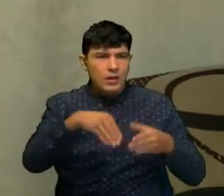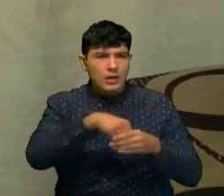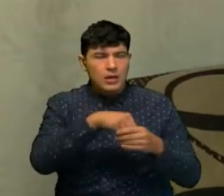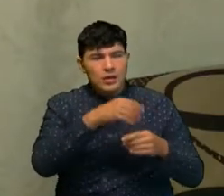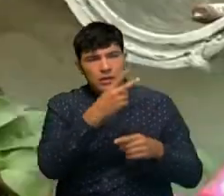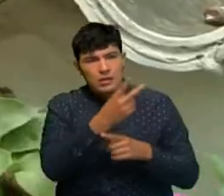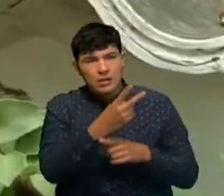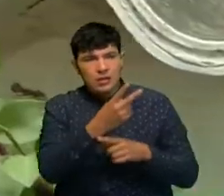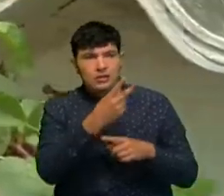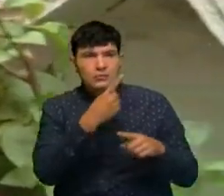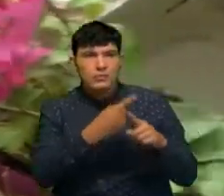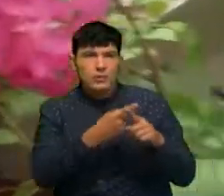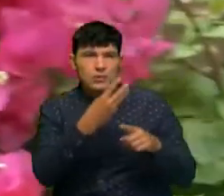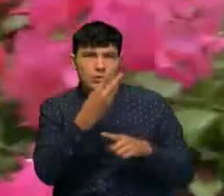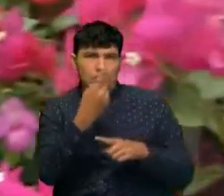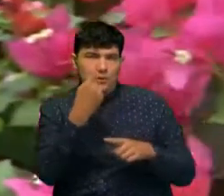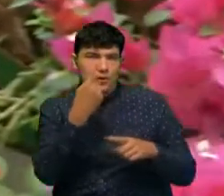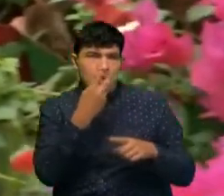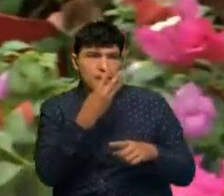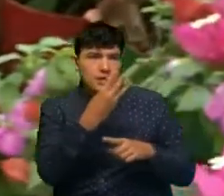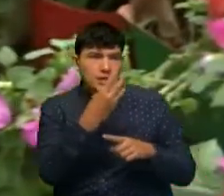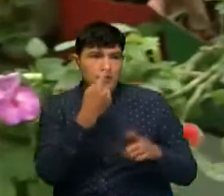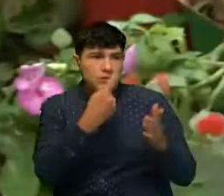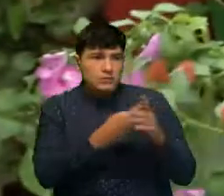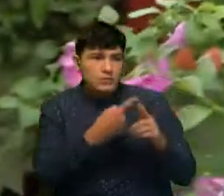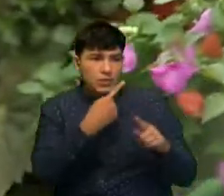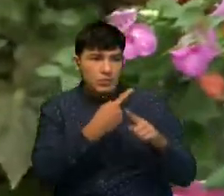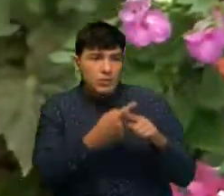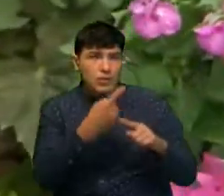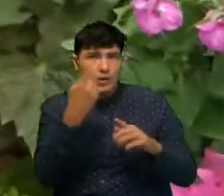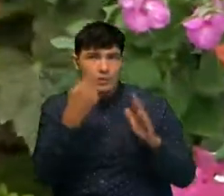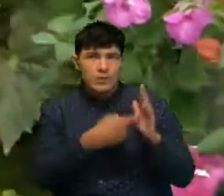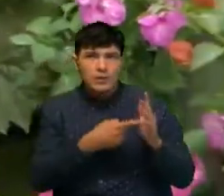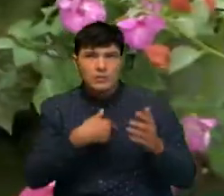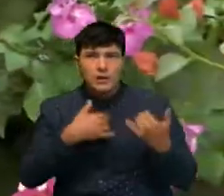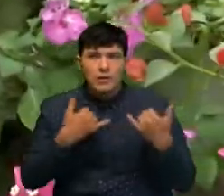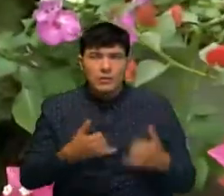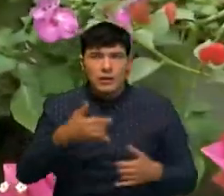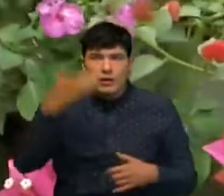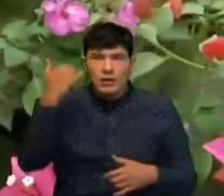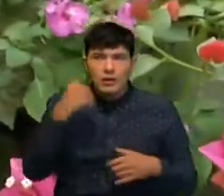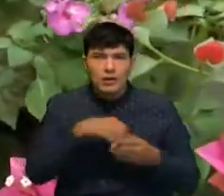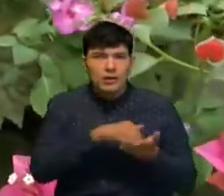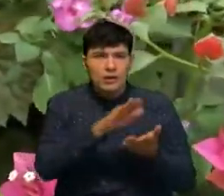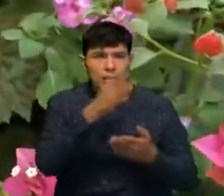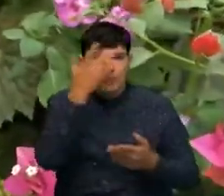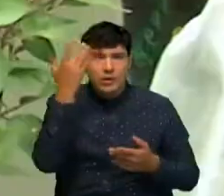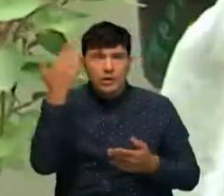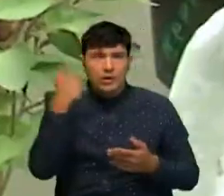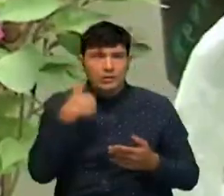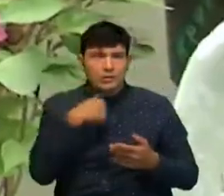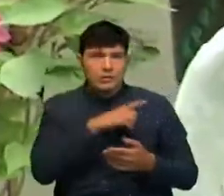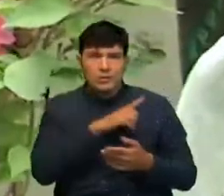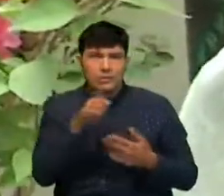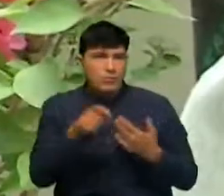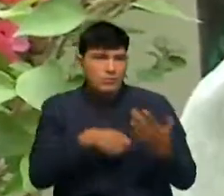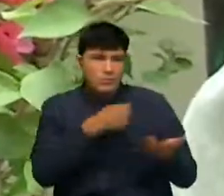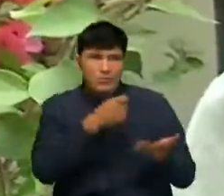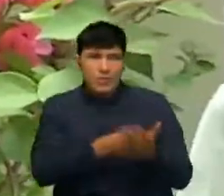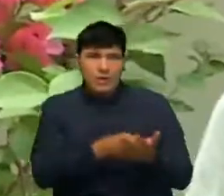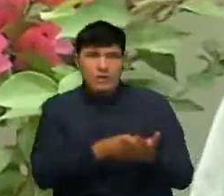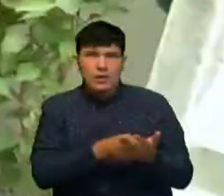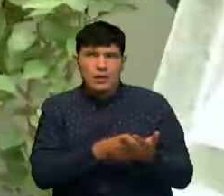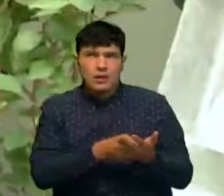1, 2, 3 por mil, y entonces me despidieron del trabajo por lo que no tenía seguridad. Y entonces pues ellos